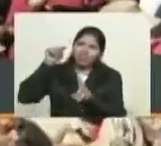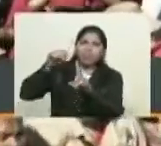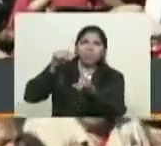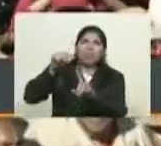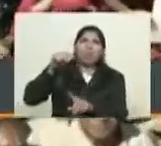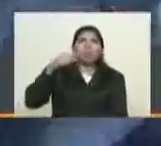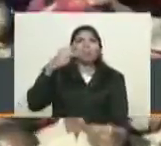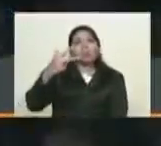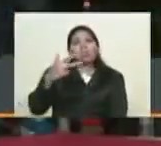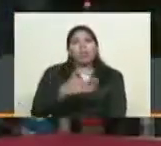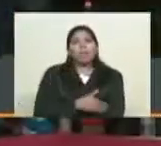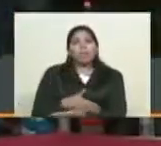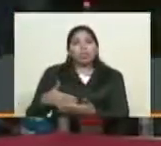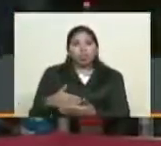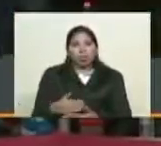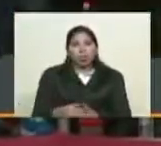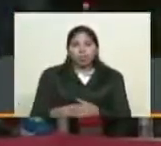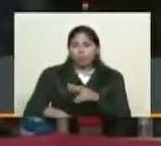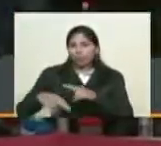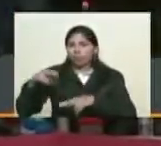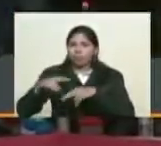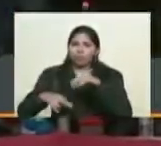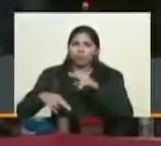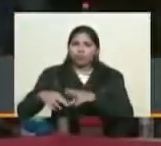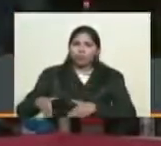¿Cómo te queda el ojo, Ramón Ajalup?